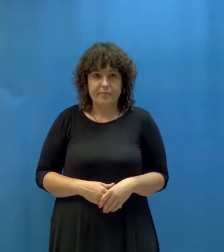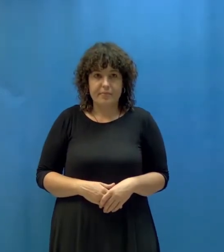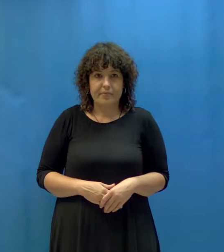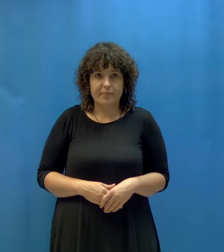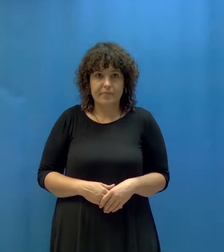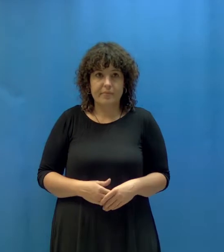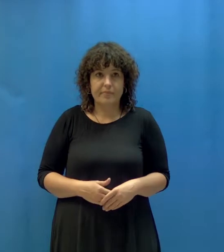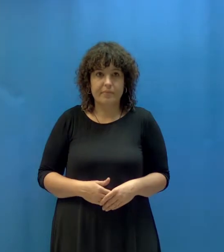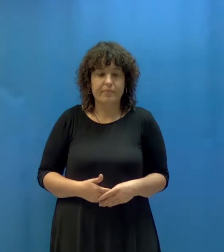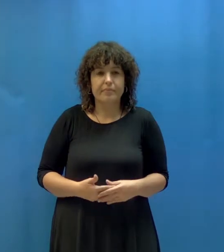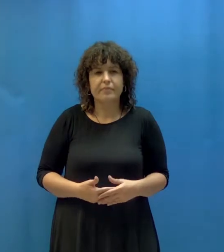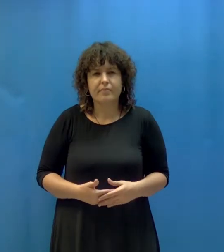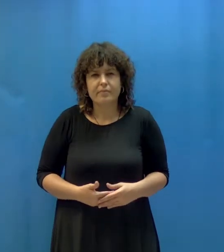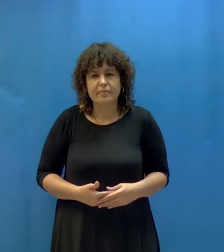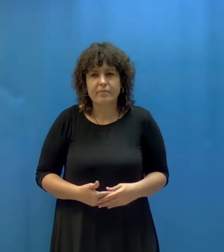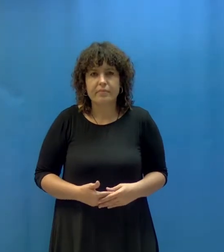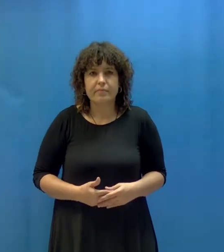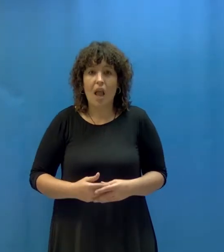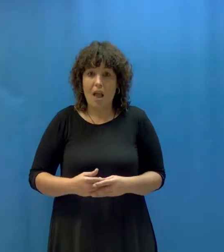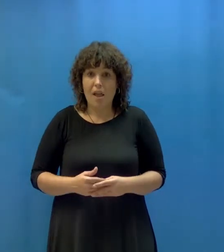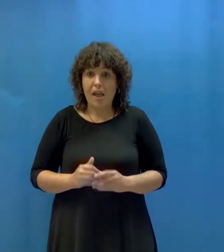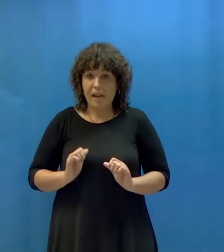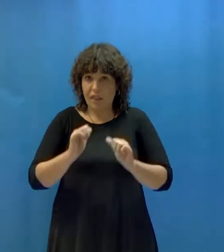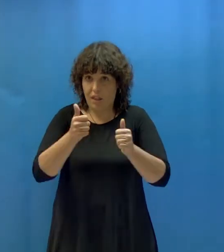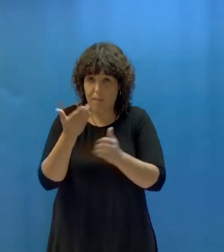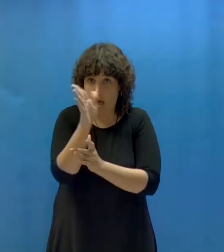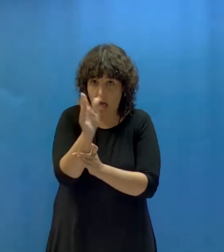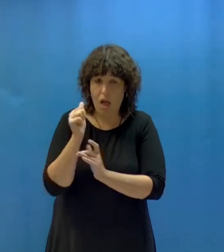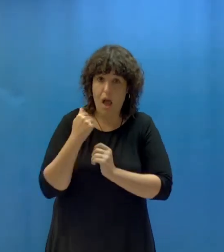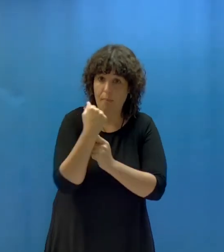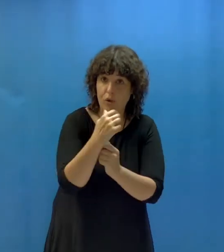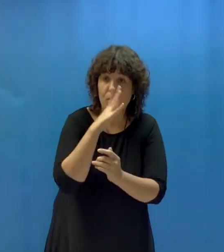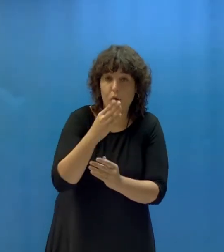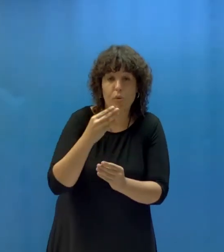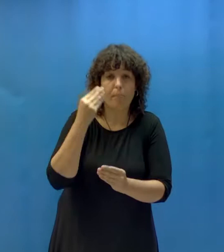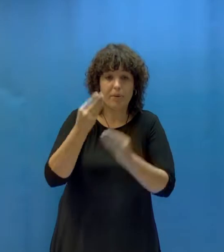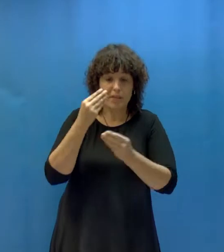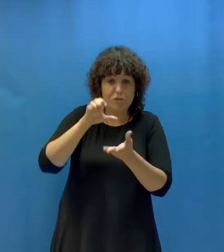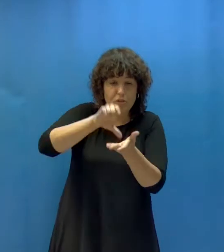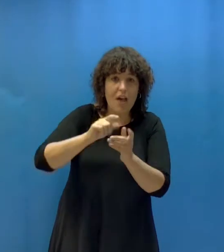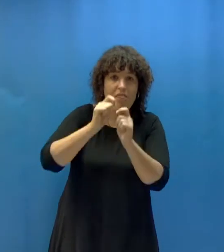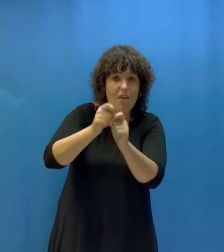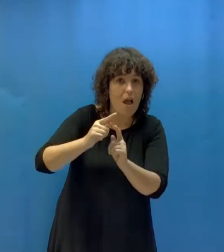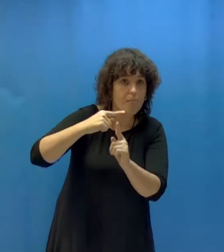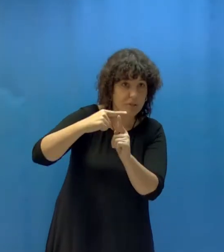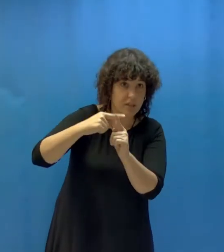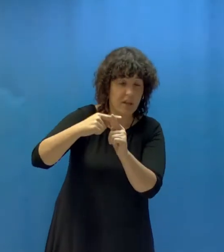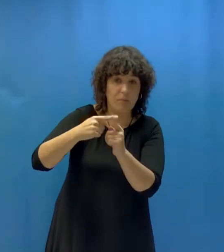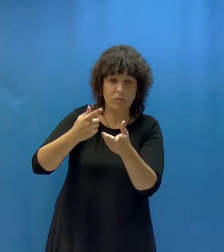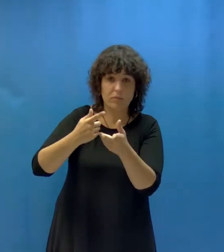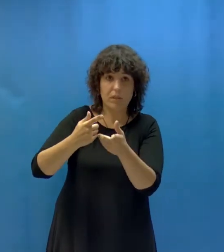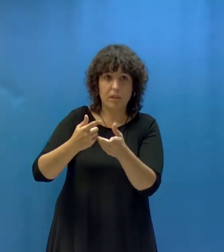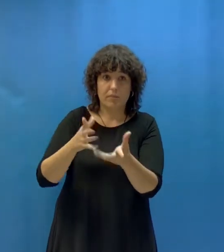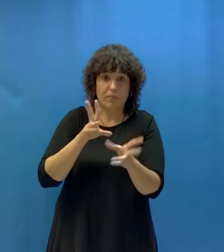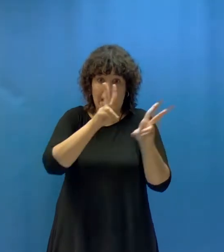Por ello, agradecemos el apoyo a esta iniciativa, que creemos que es positiva para la ciudad. Nos alegra que vayamos de la mano en esta moción, porque en este asunto, como